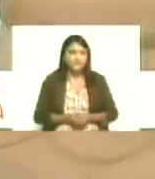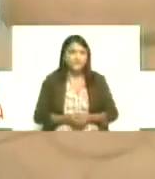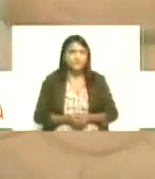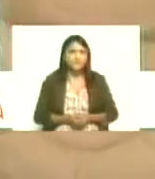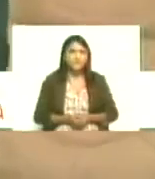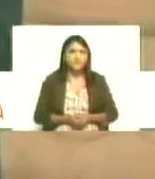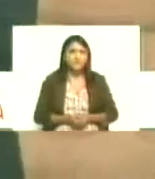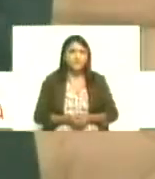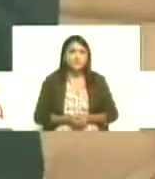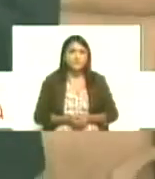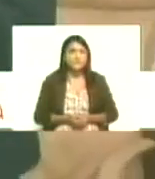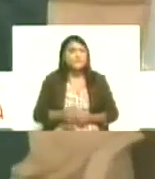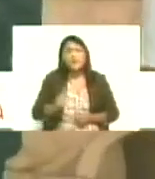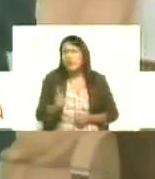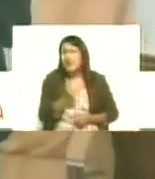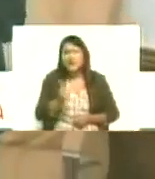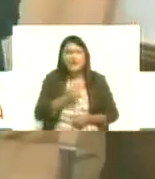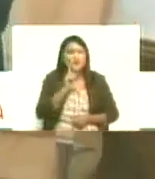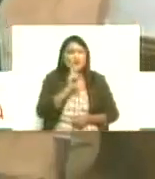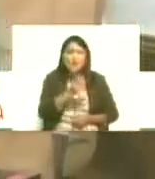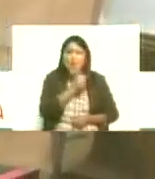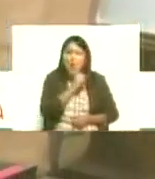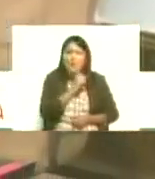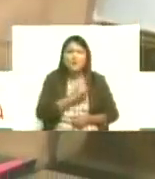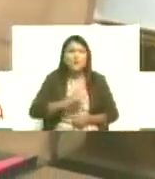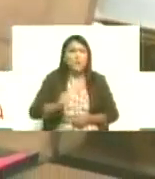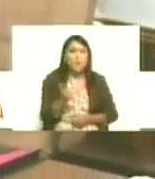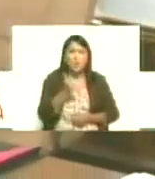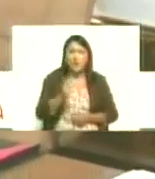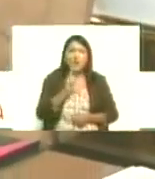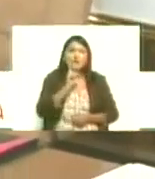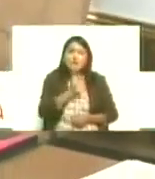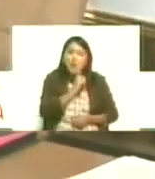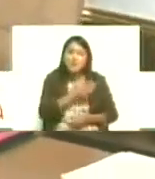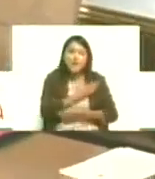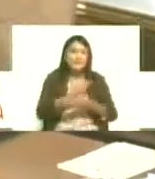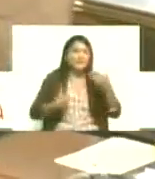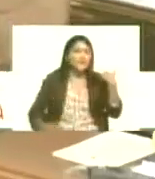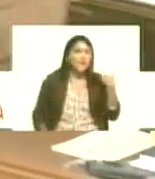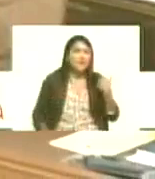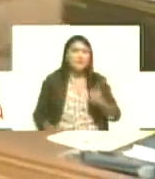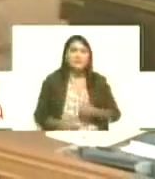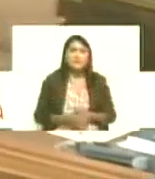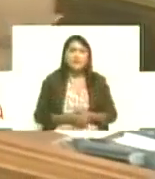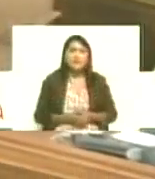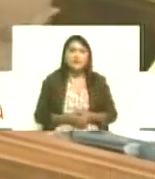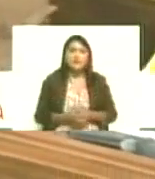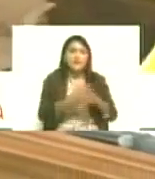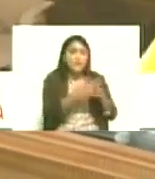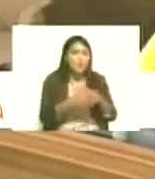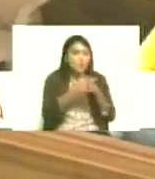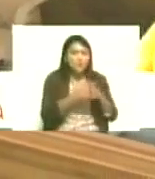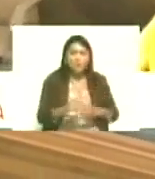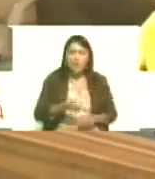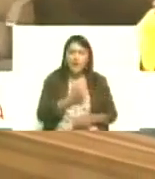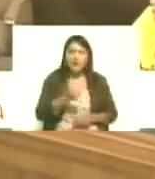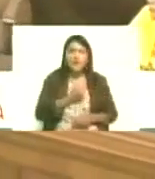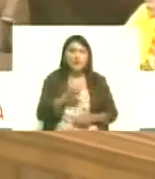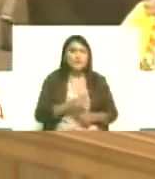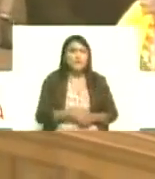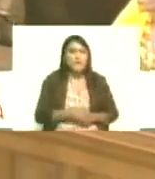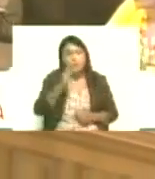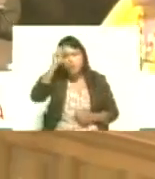Cleveland o Roosevelt, o Trump u Obama, o Biden, quienes